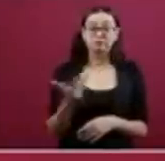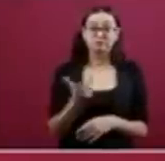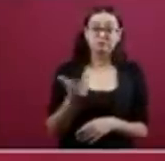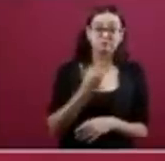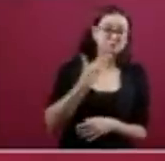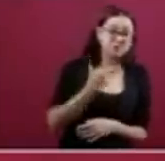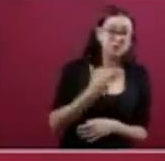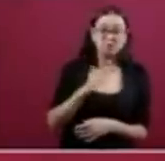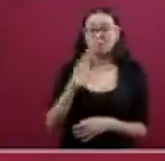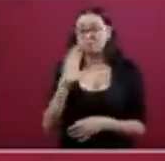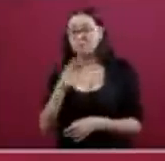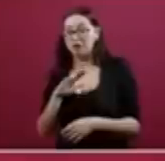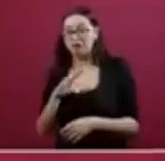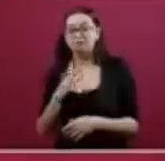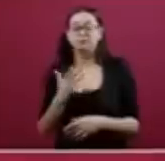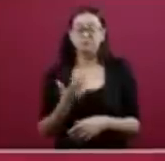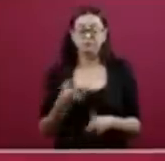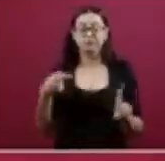y estar ahí